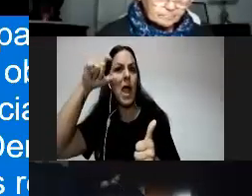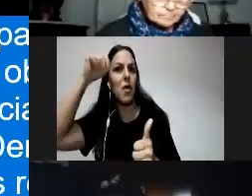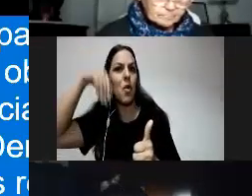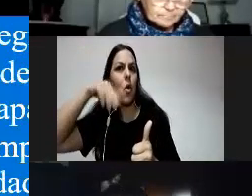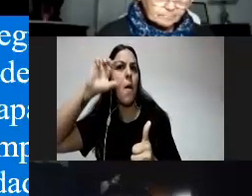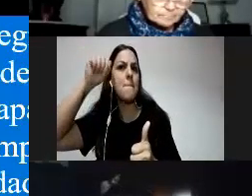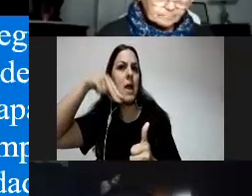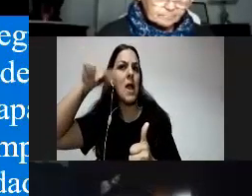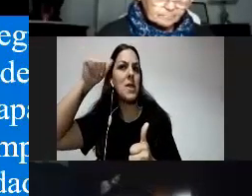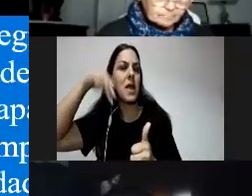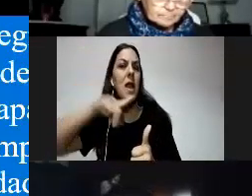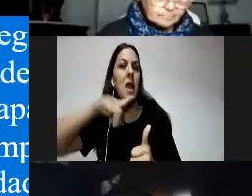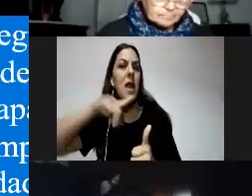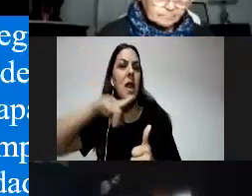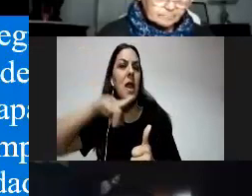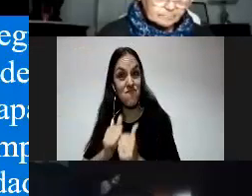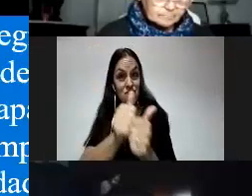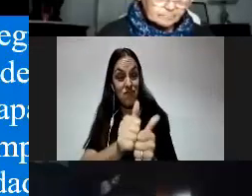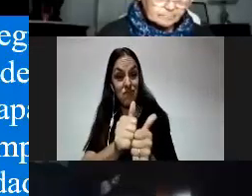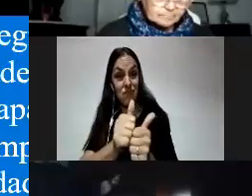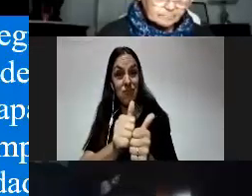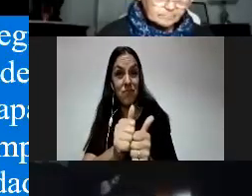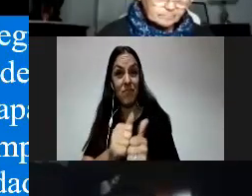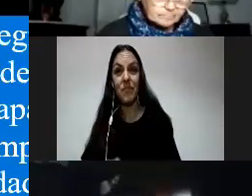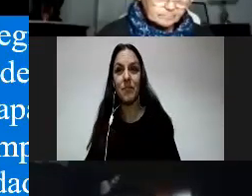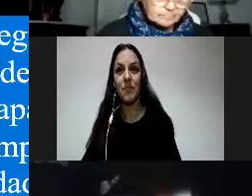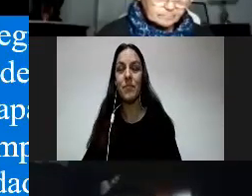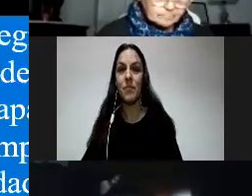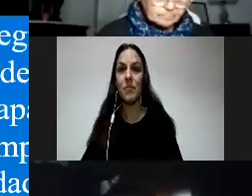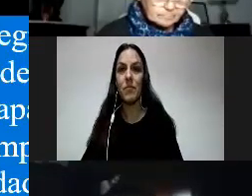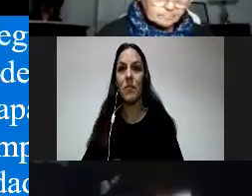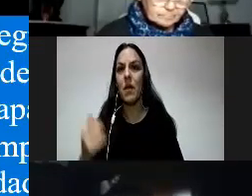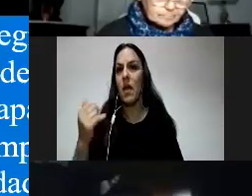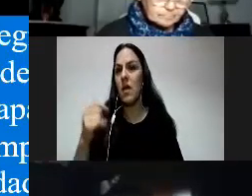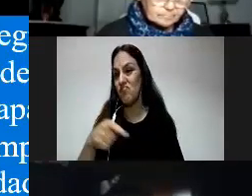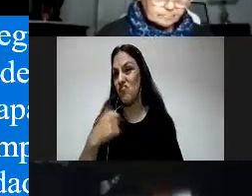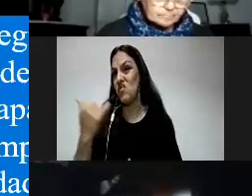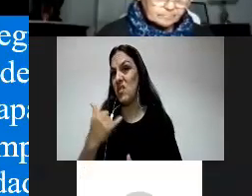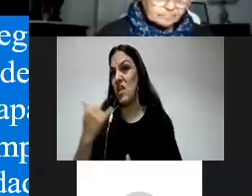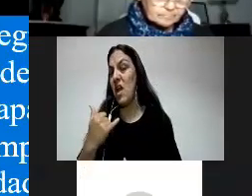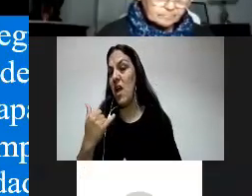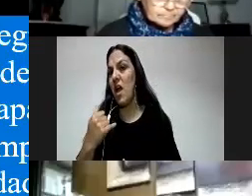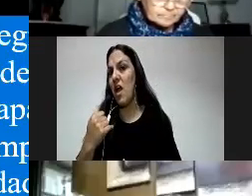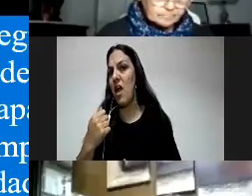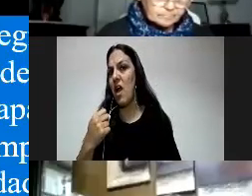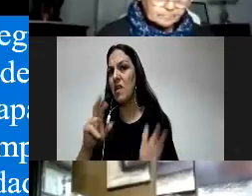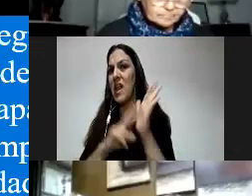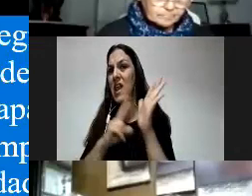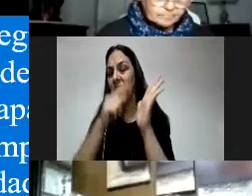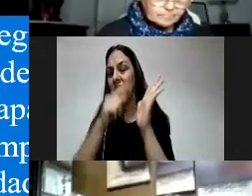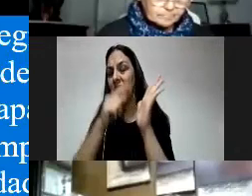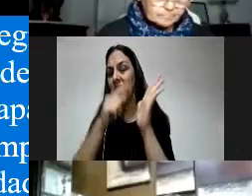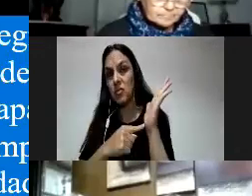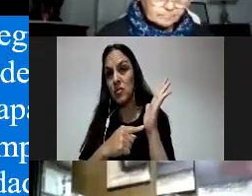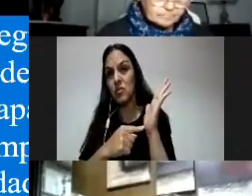se ha hecho mención. Nosotros solamente con el tema del acompañante teníamos una nota, una resolución del